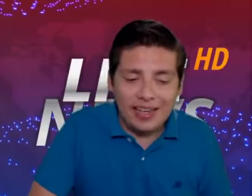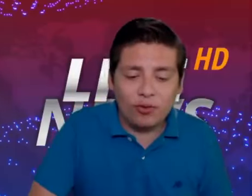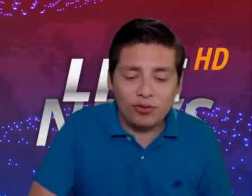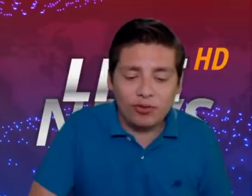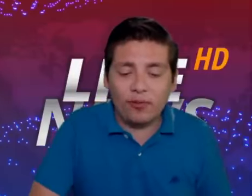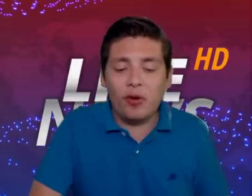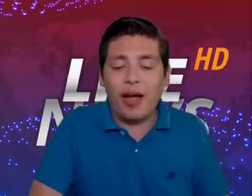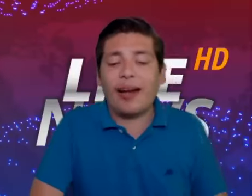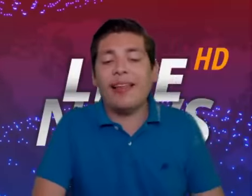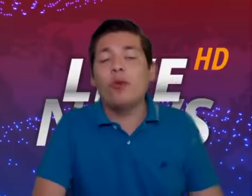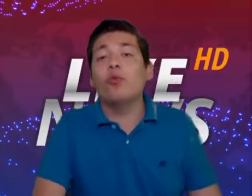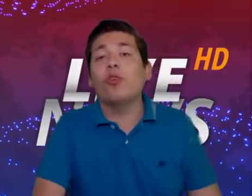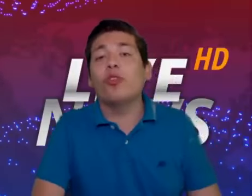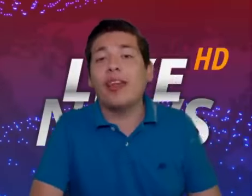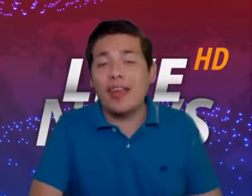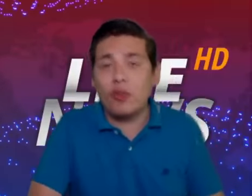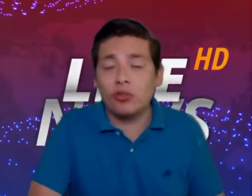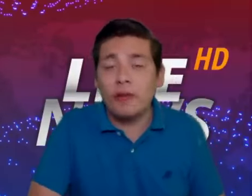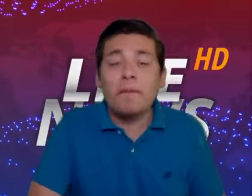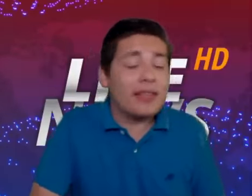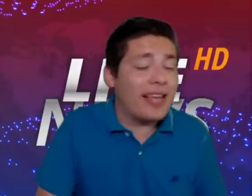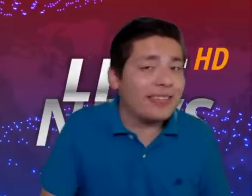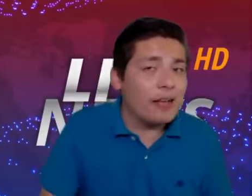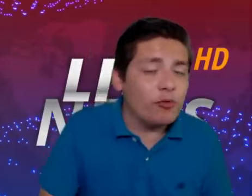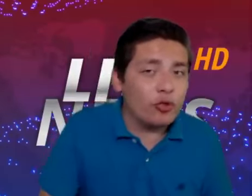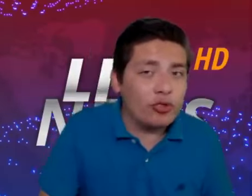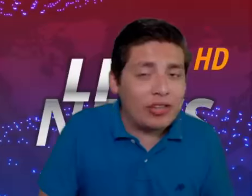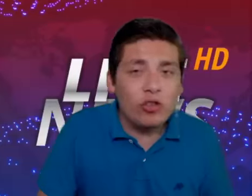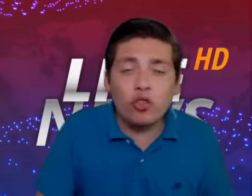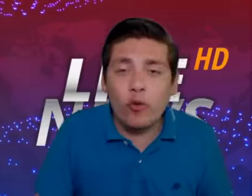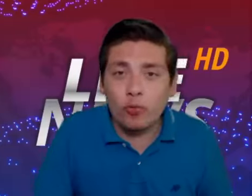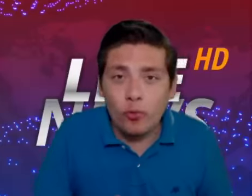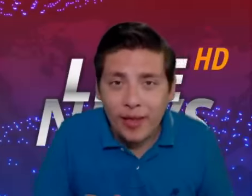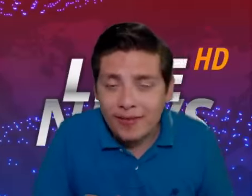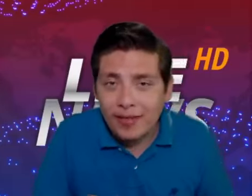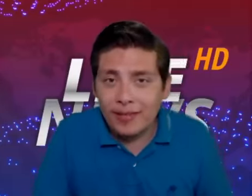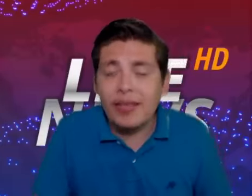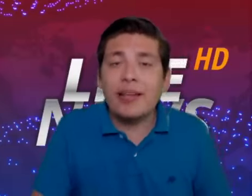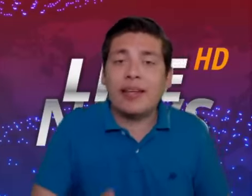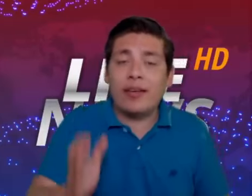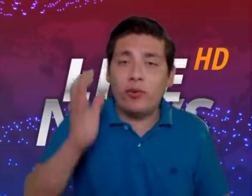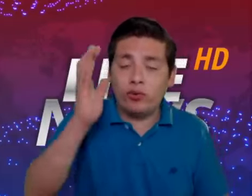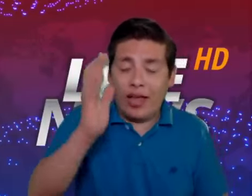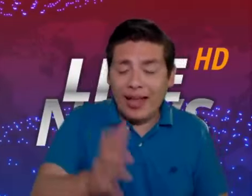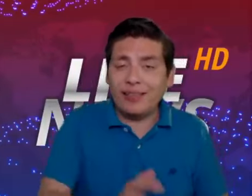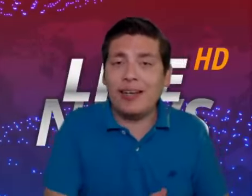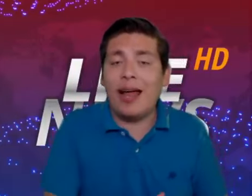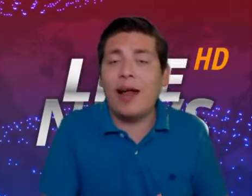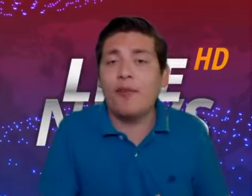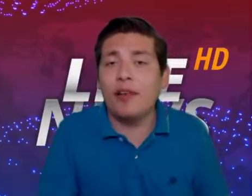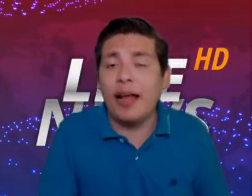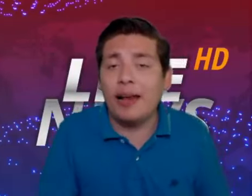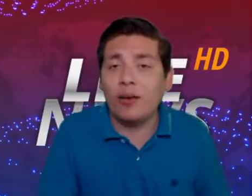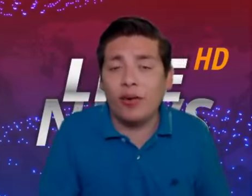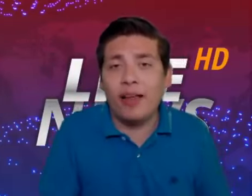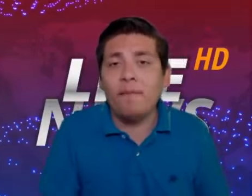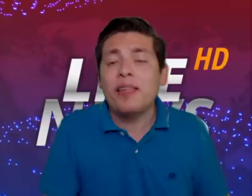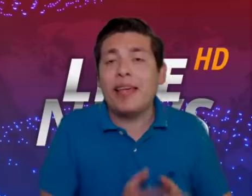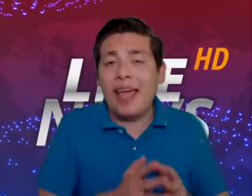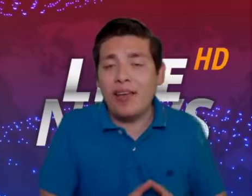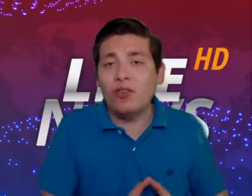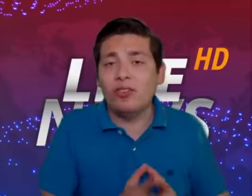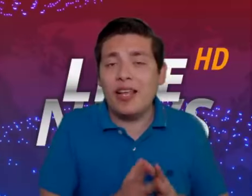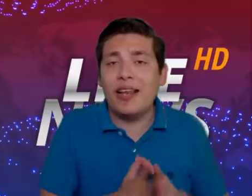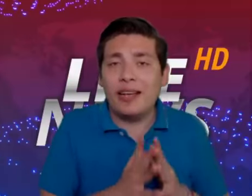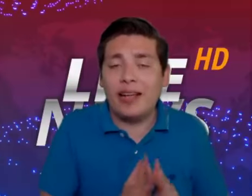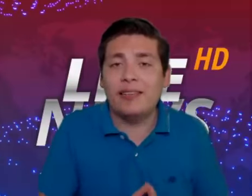se está juzgando a cada uno de ellos. Y es que hay muchos datos contundentes que nos hacen al final recordar